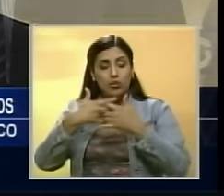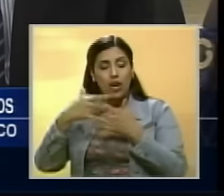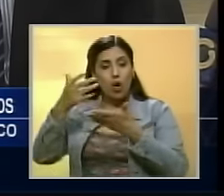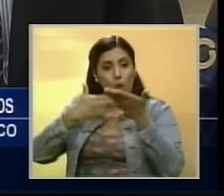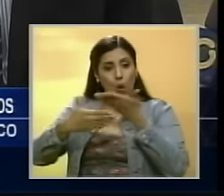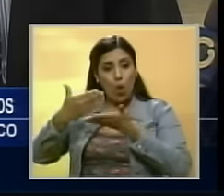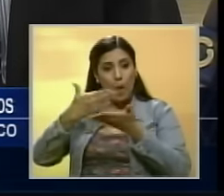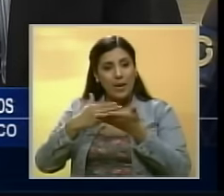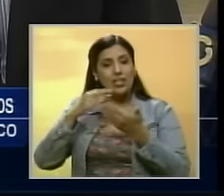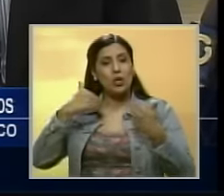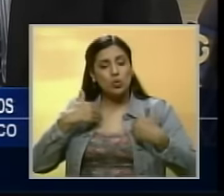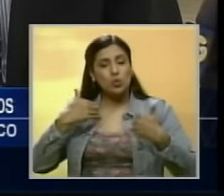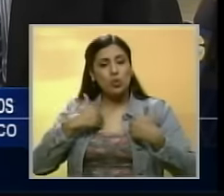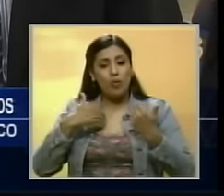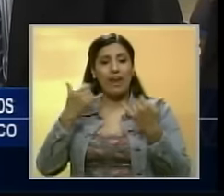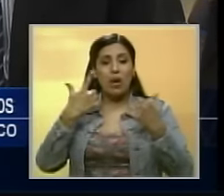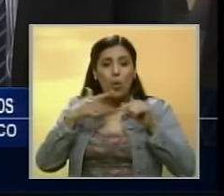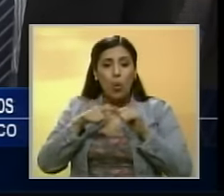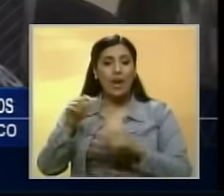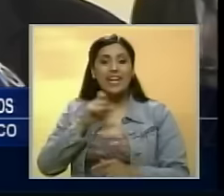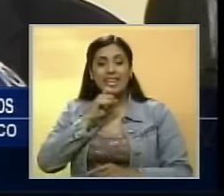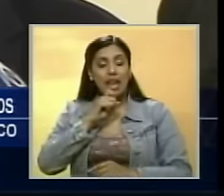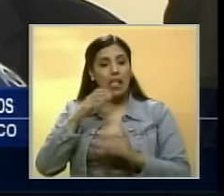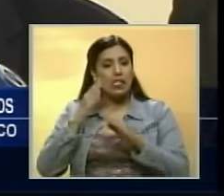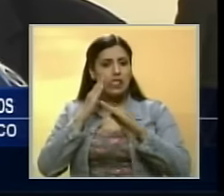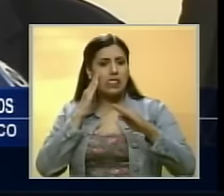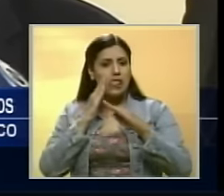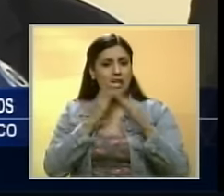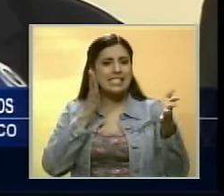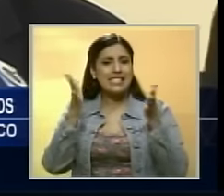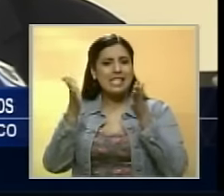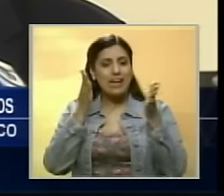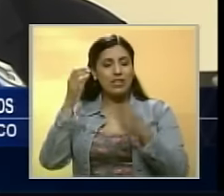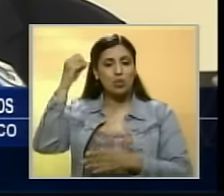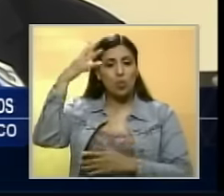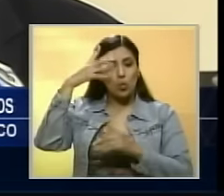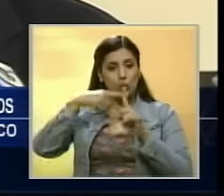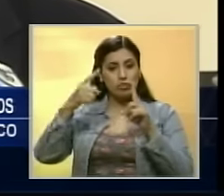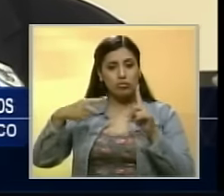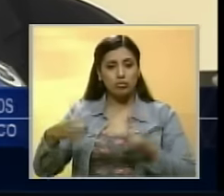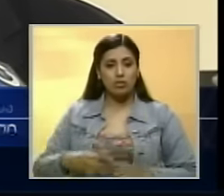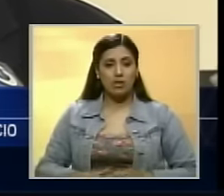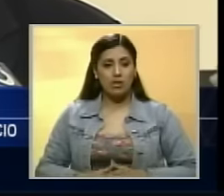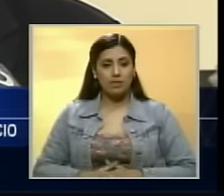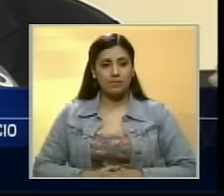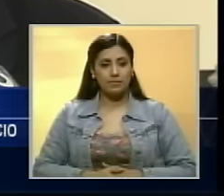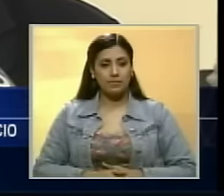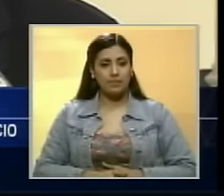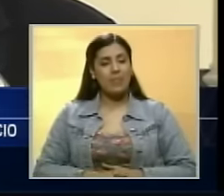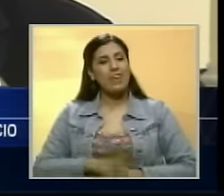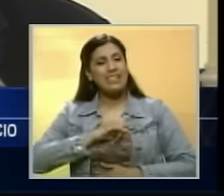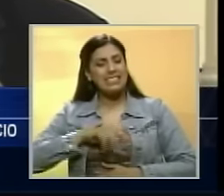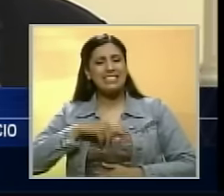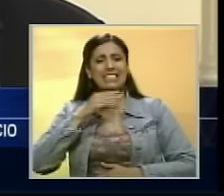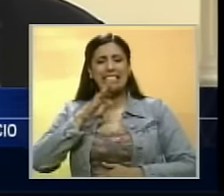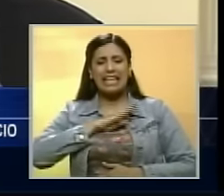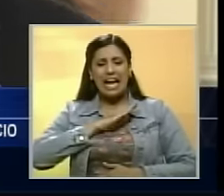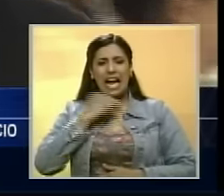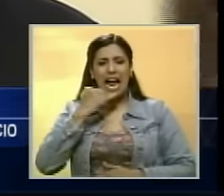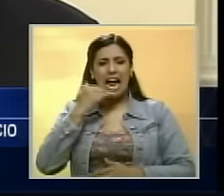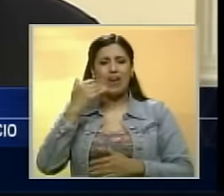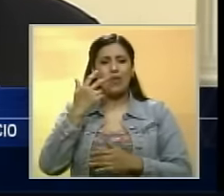comerciales afecta su actividad son las interrupciones del servicio eléctrico hemos tenido informaciones que